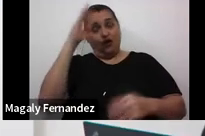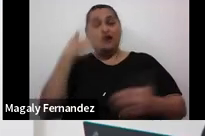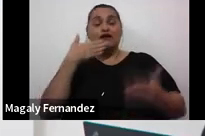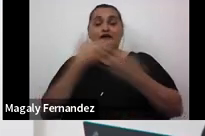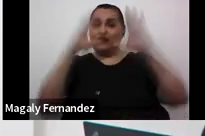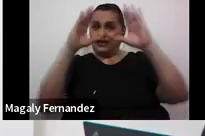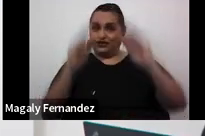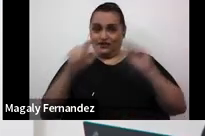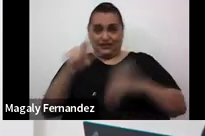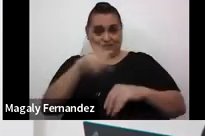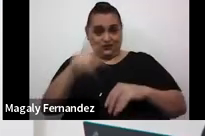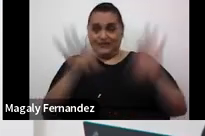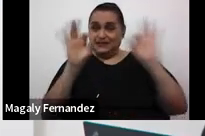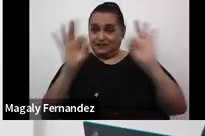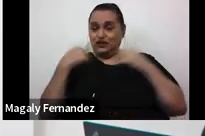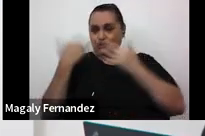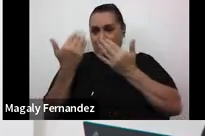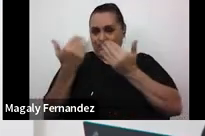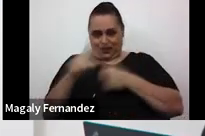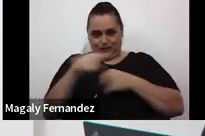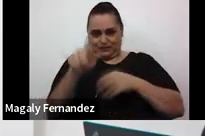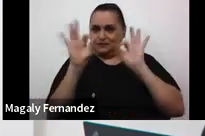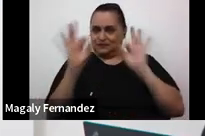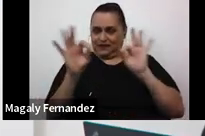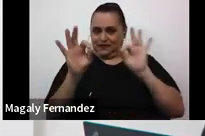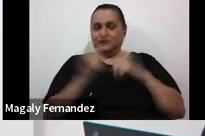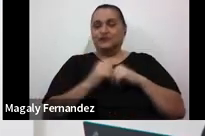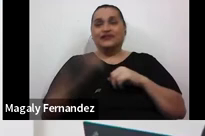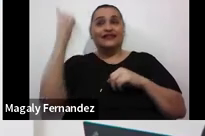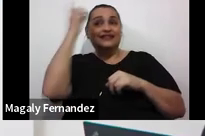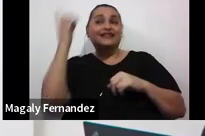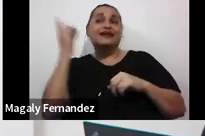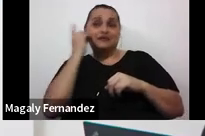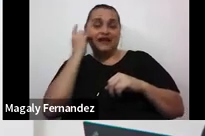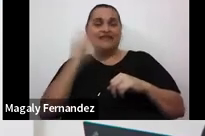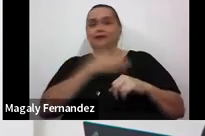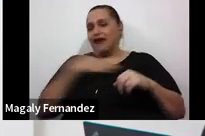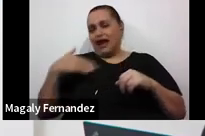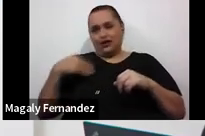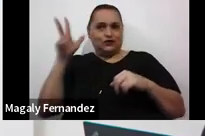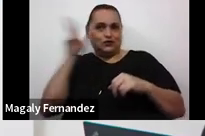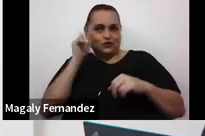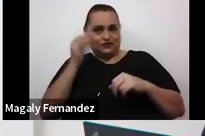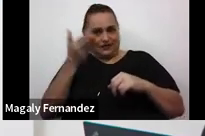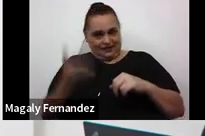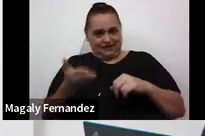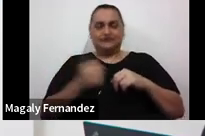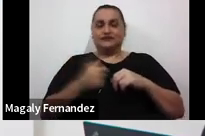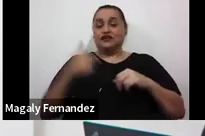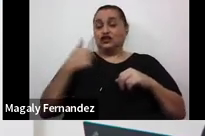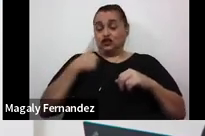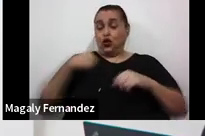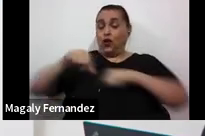Cómo están Espero que se encuentre muy bien doña Damaris Me encantó escucharla yo soy